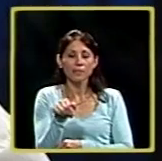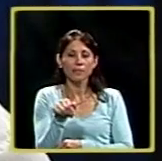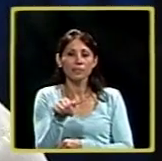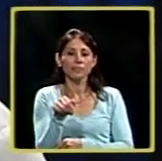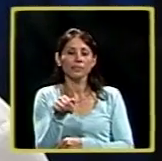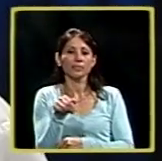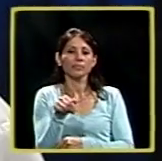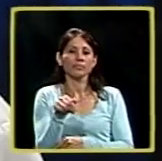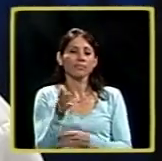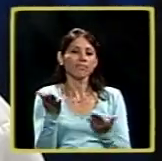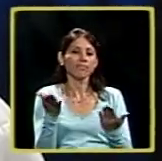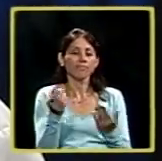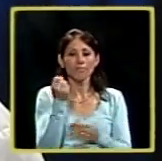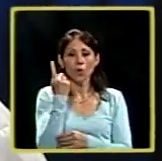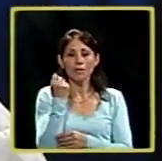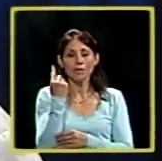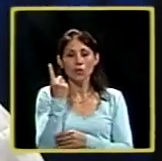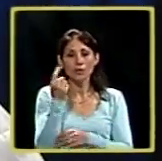poder